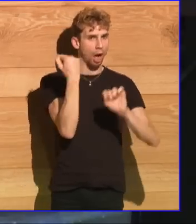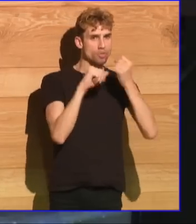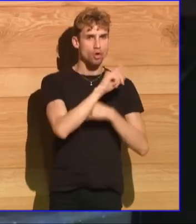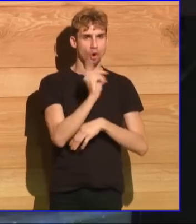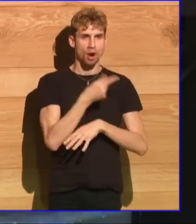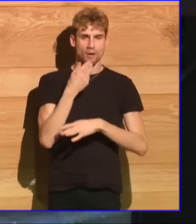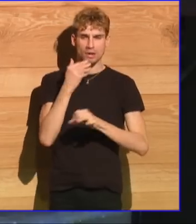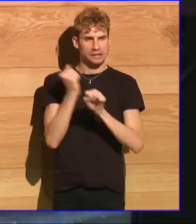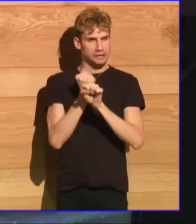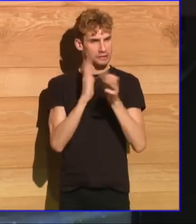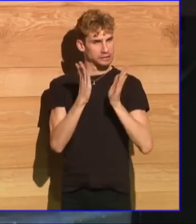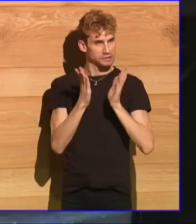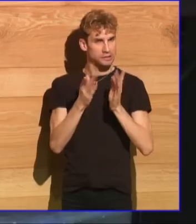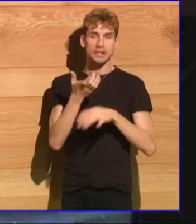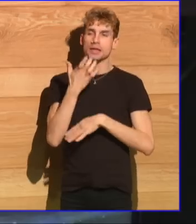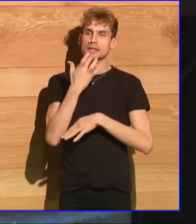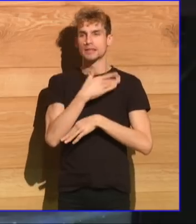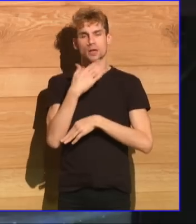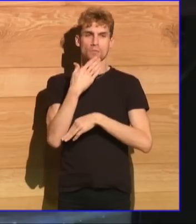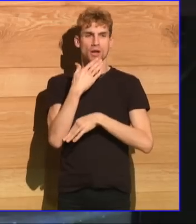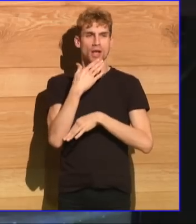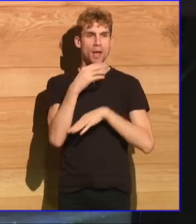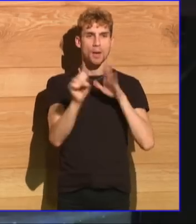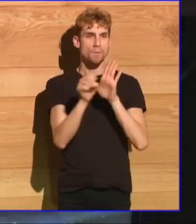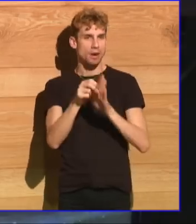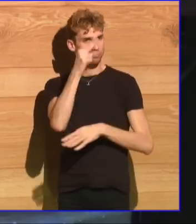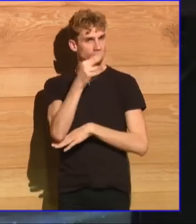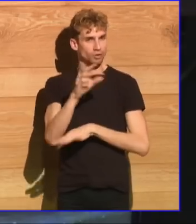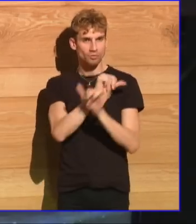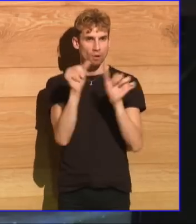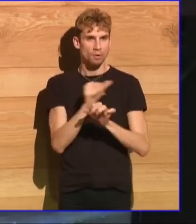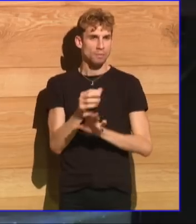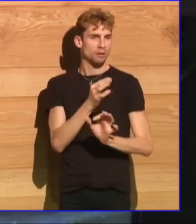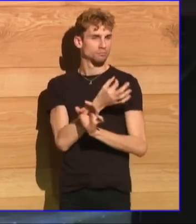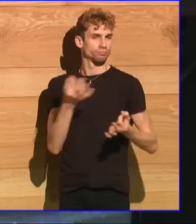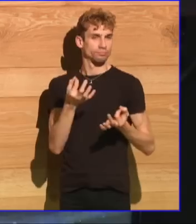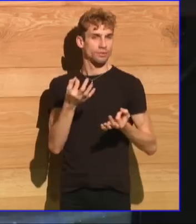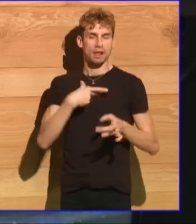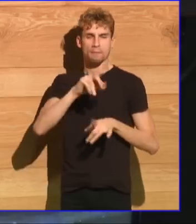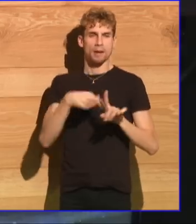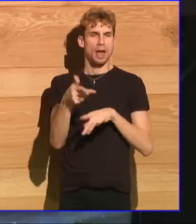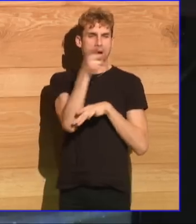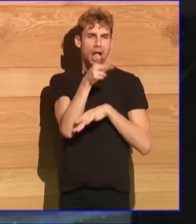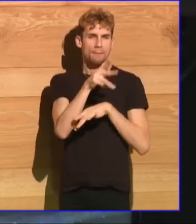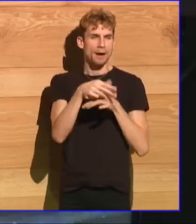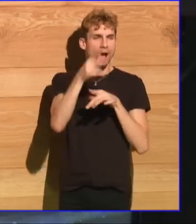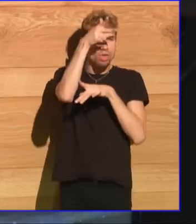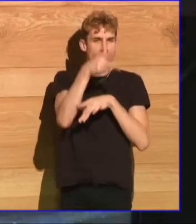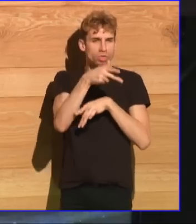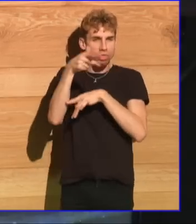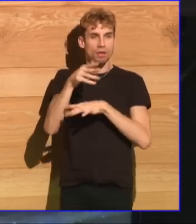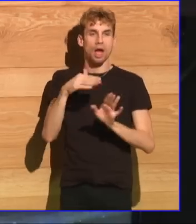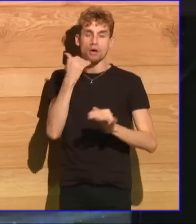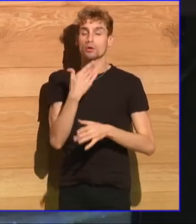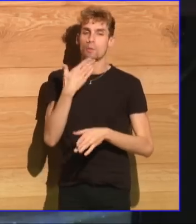otra vez. Y mientras que sí hay que respetar todas las marcas de forma precisa y la cámara tiene que hacer no sé qué, pues va a ser maravilloso porque